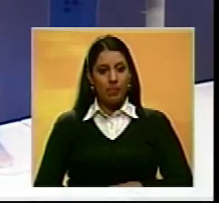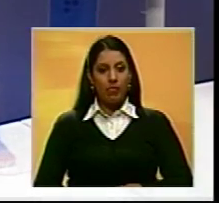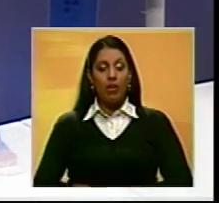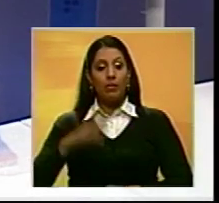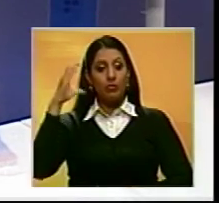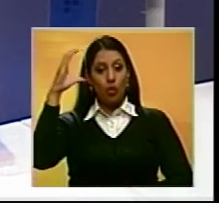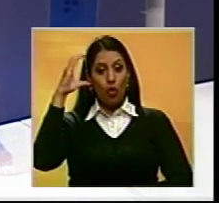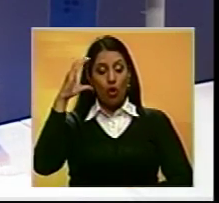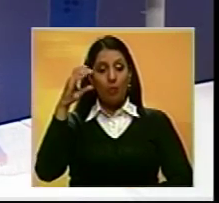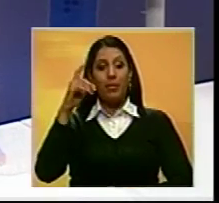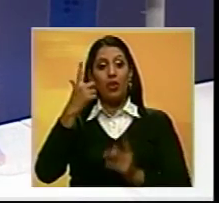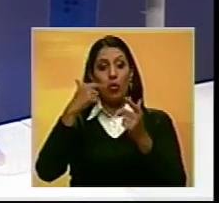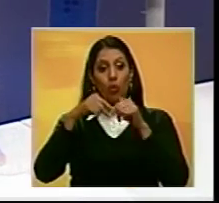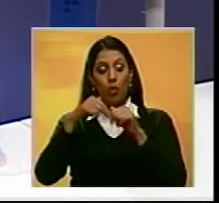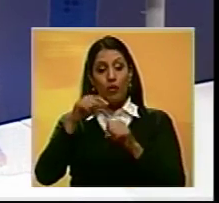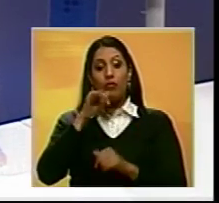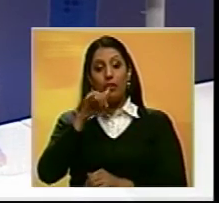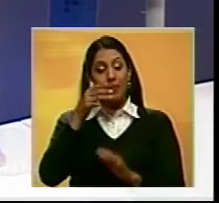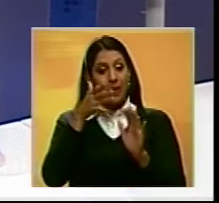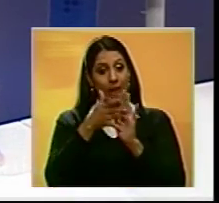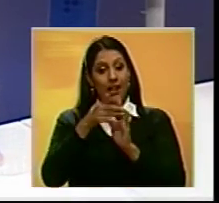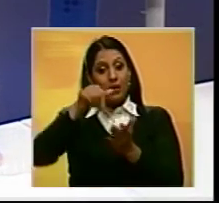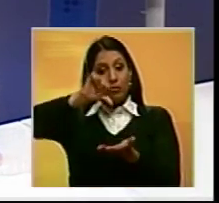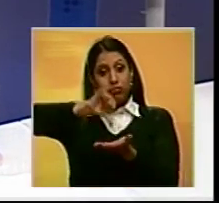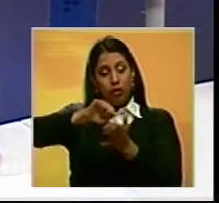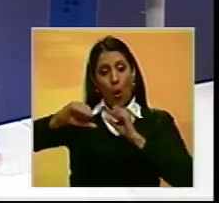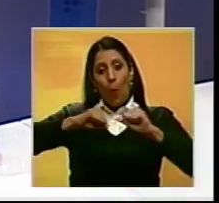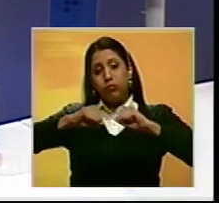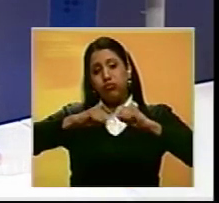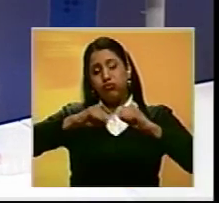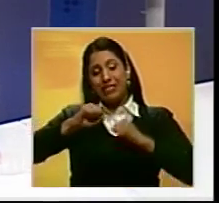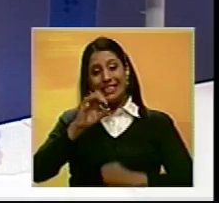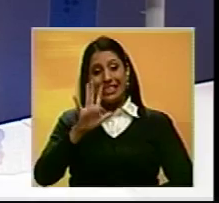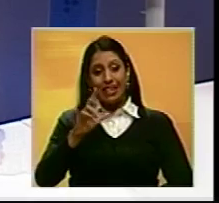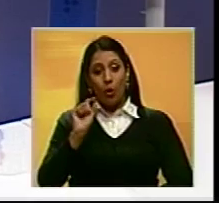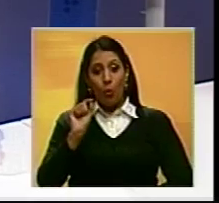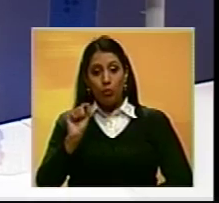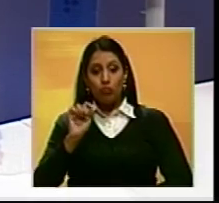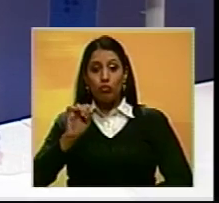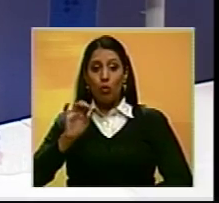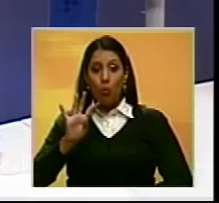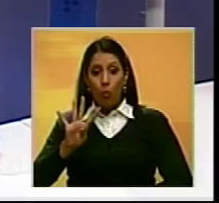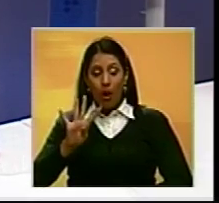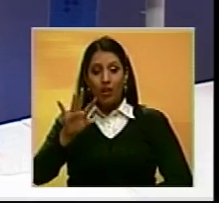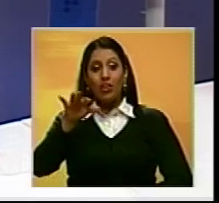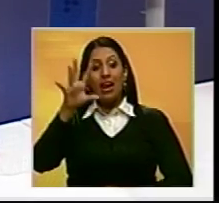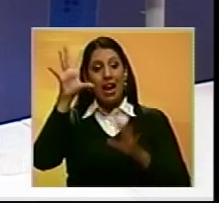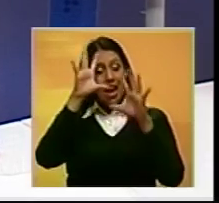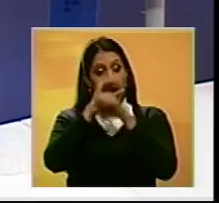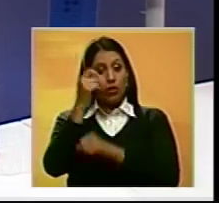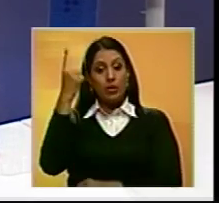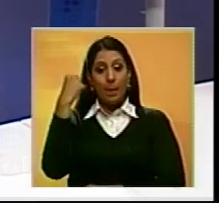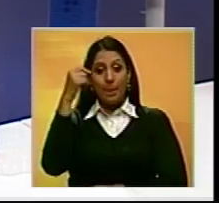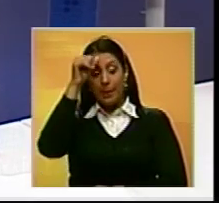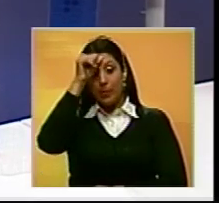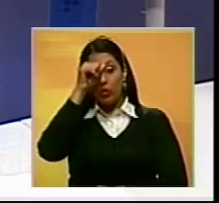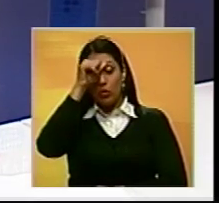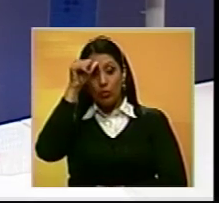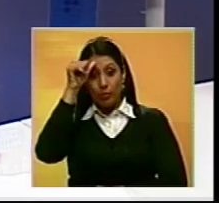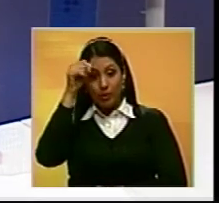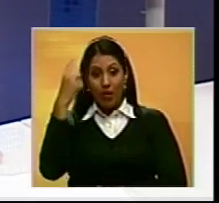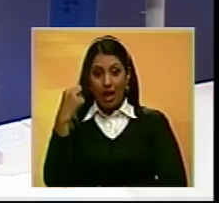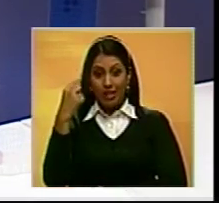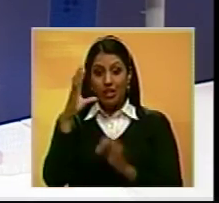En Colombia, el departamento del Huila fue el epicentro de un sismo de magnitud 5,4 registrado en la noche del pasado domingo y